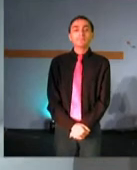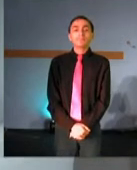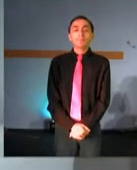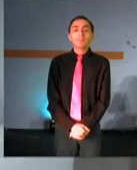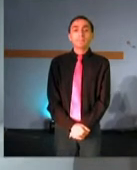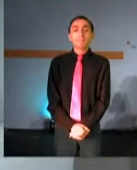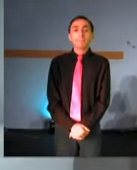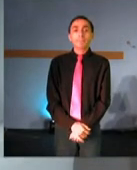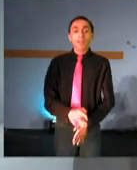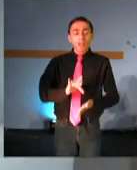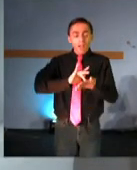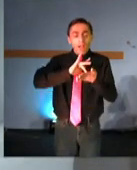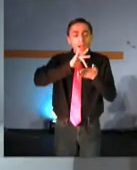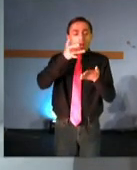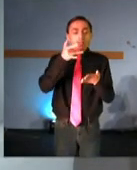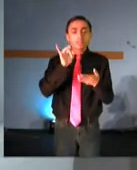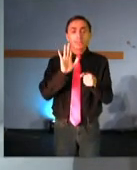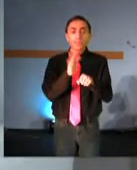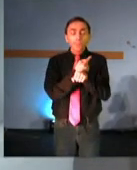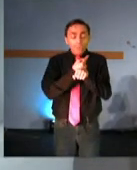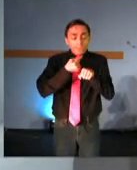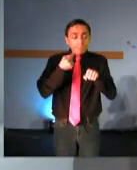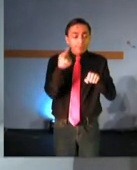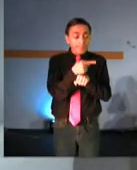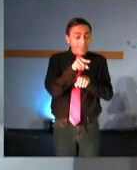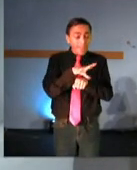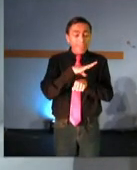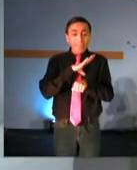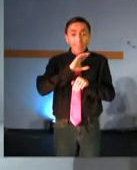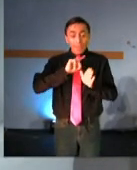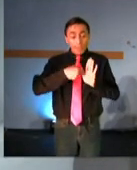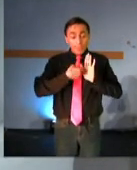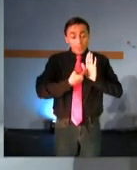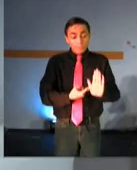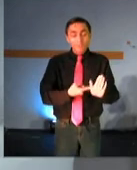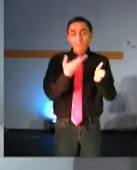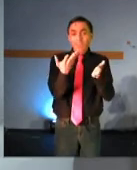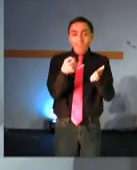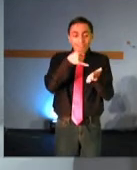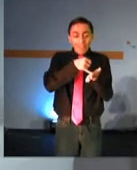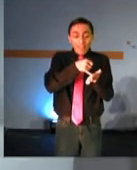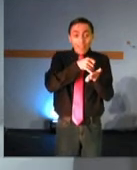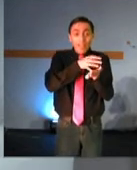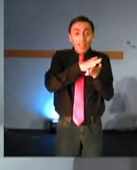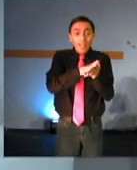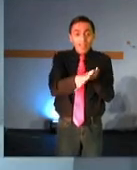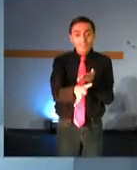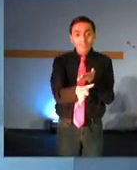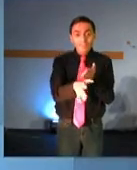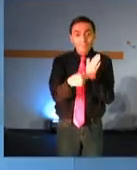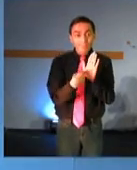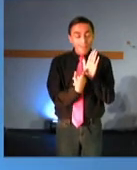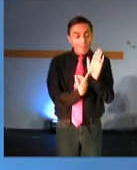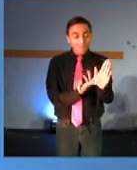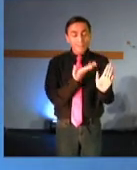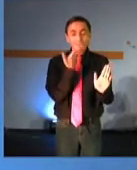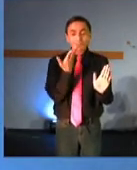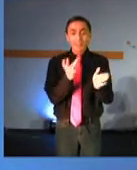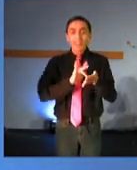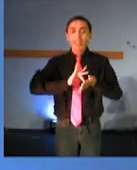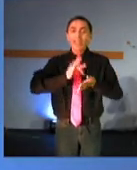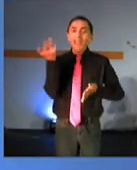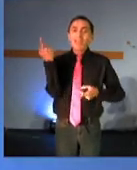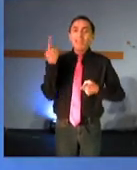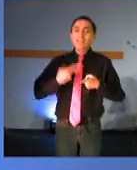esta presentación y la publicación de este libro, en primer lugar a la